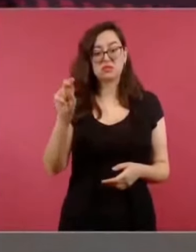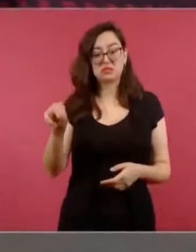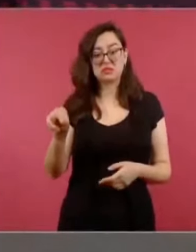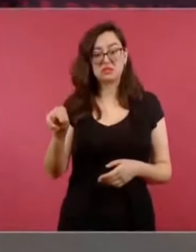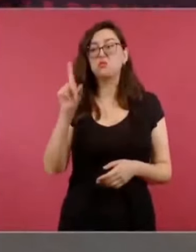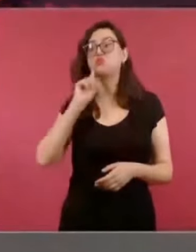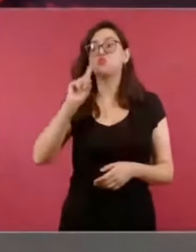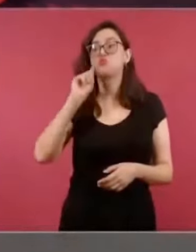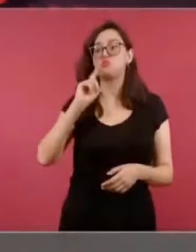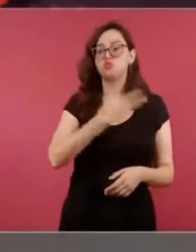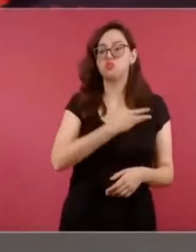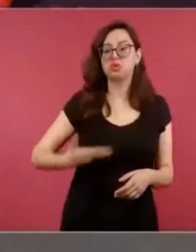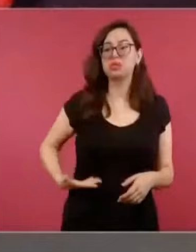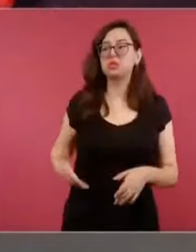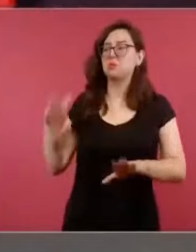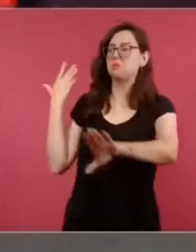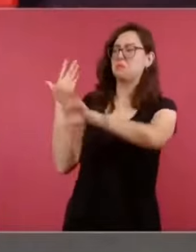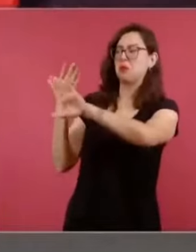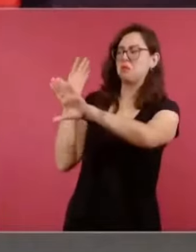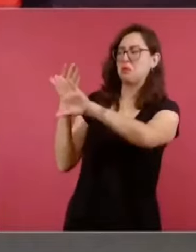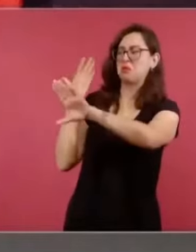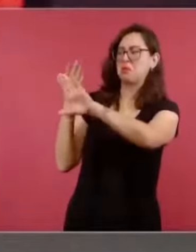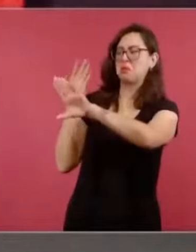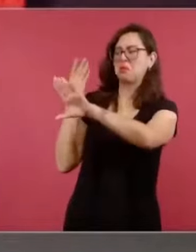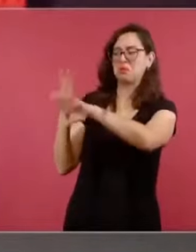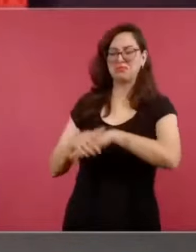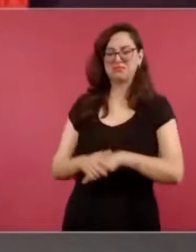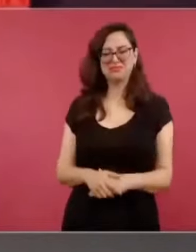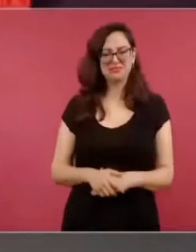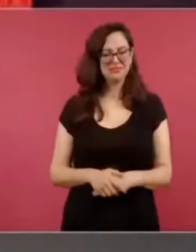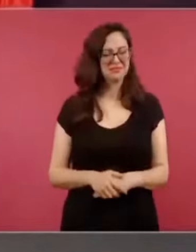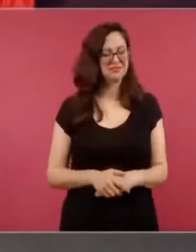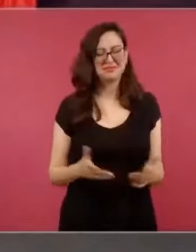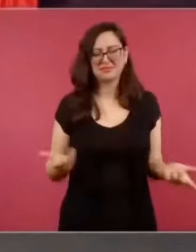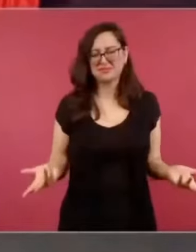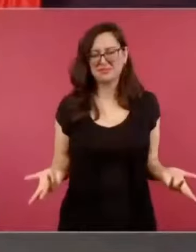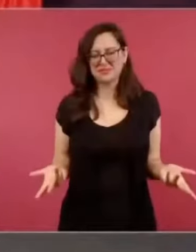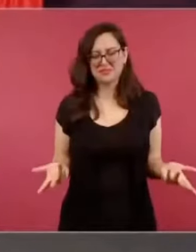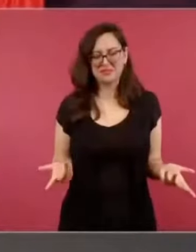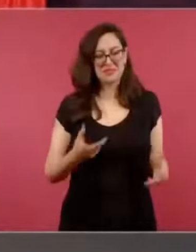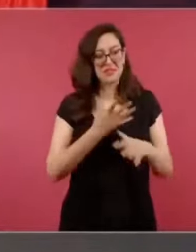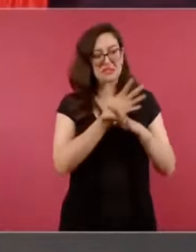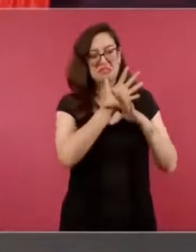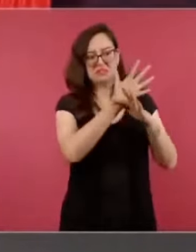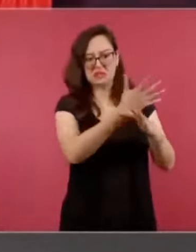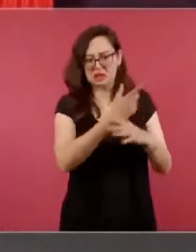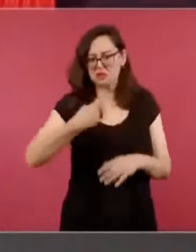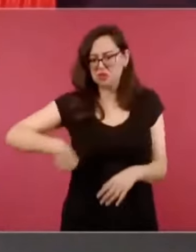de la Suprema Corte de Justicia. ¿No tienen exactamente lo que dicen? ¿Son 20,000 o 40,000?